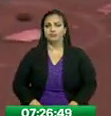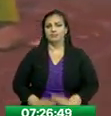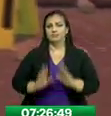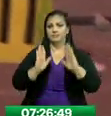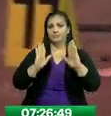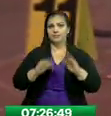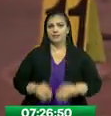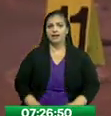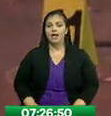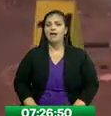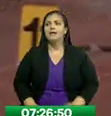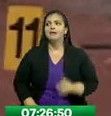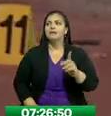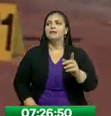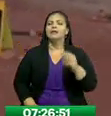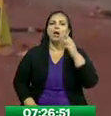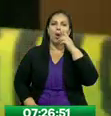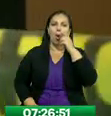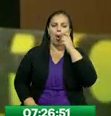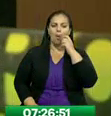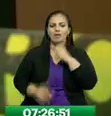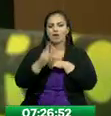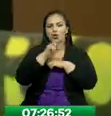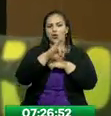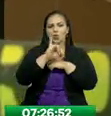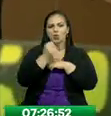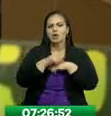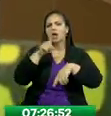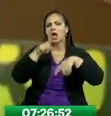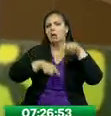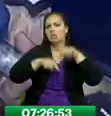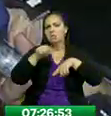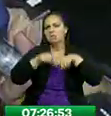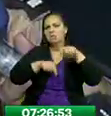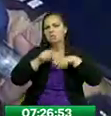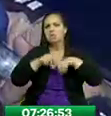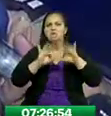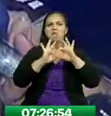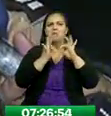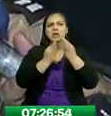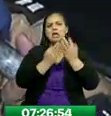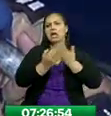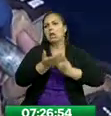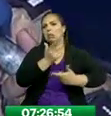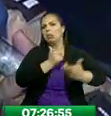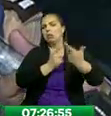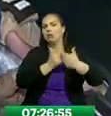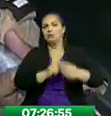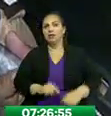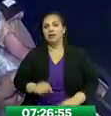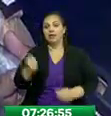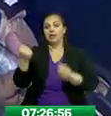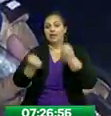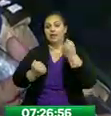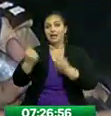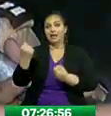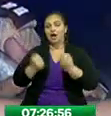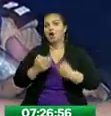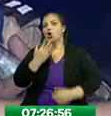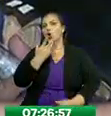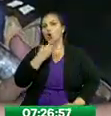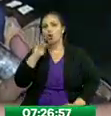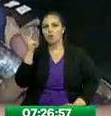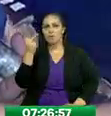varios familiares y amigos, comentan testigos del crimen. La información que tenemos es que un vehículo color